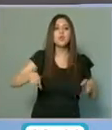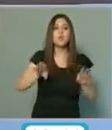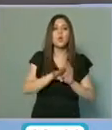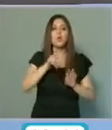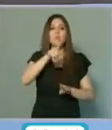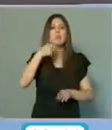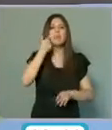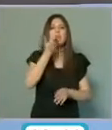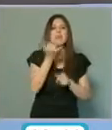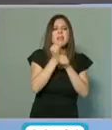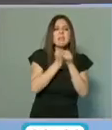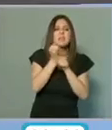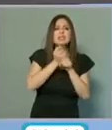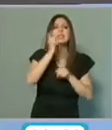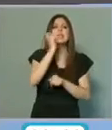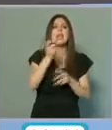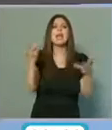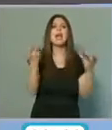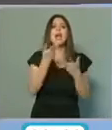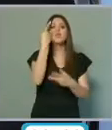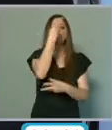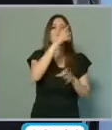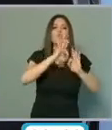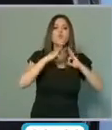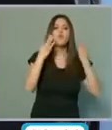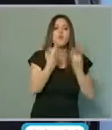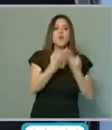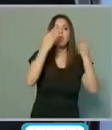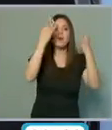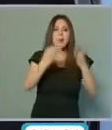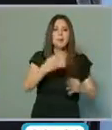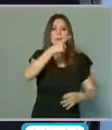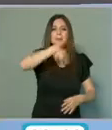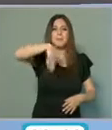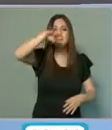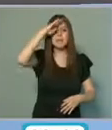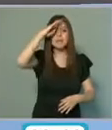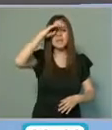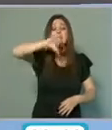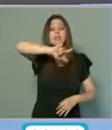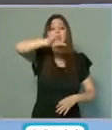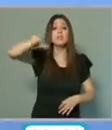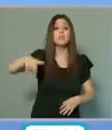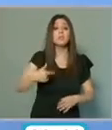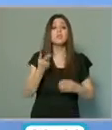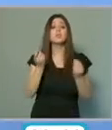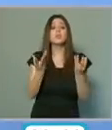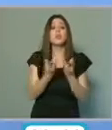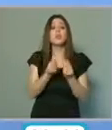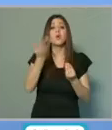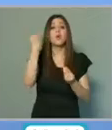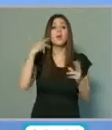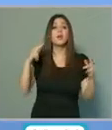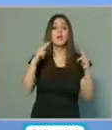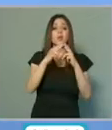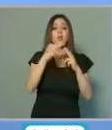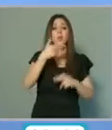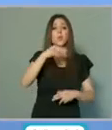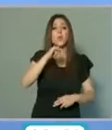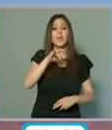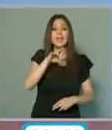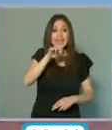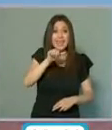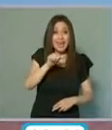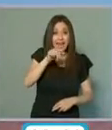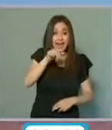raíces precristianas. Y esto se ve reflejado en el siglo XX con el resurgimiento de la religión Wicca. Entonces la